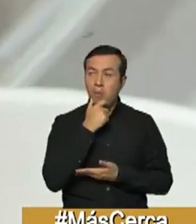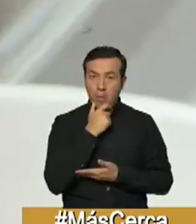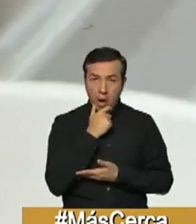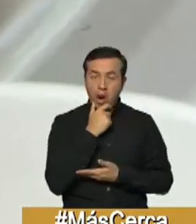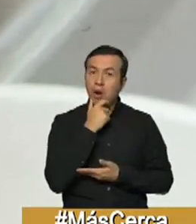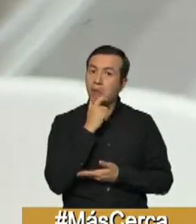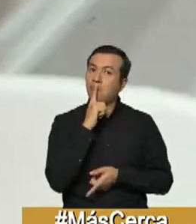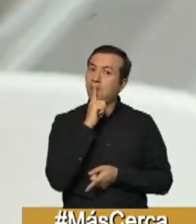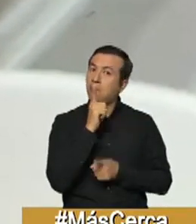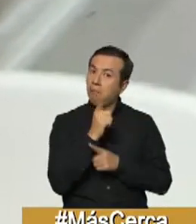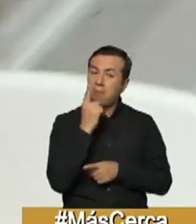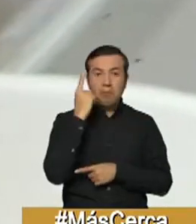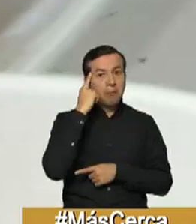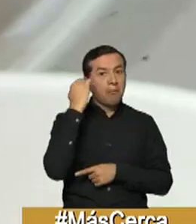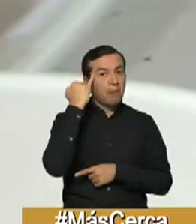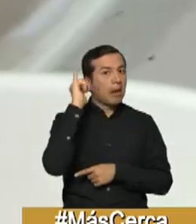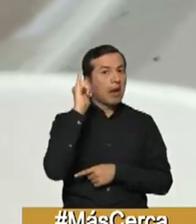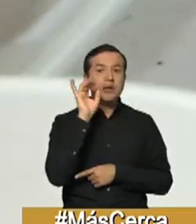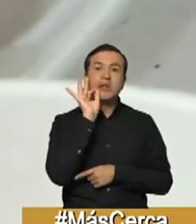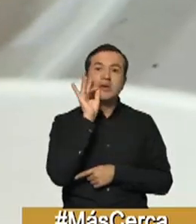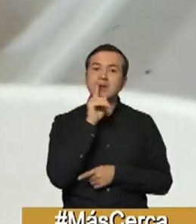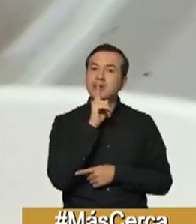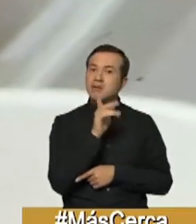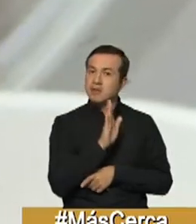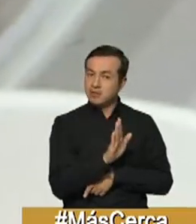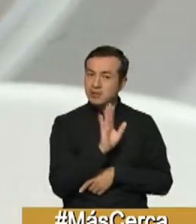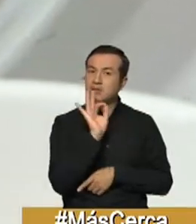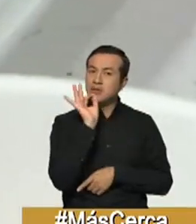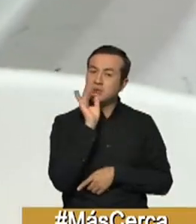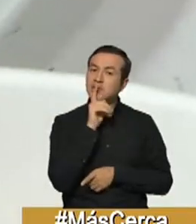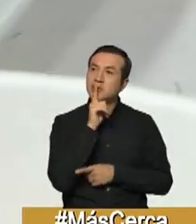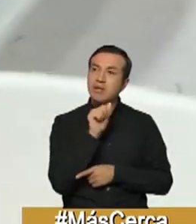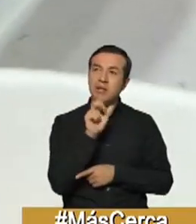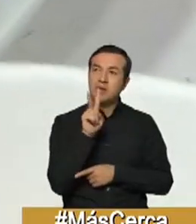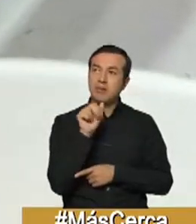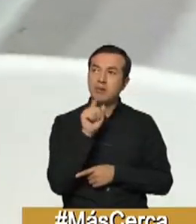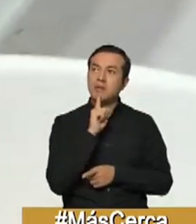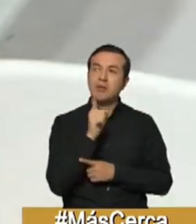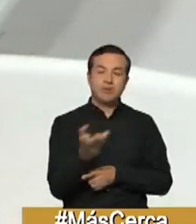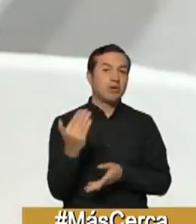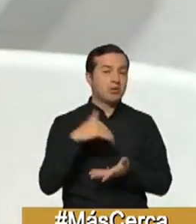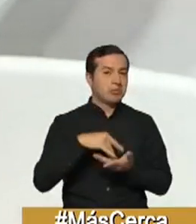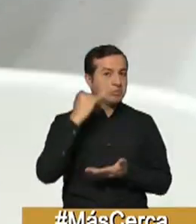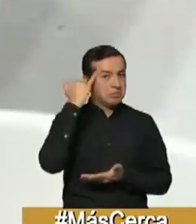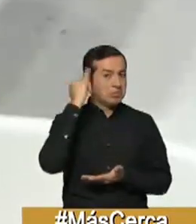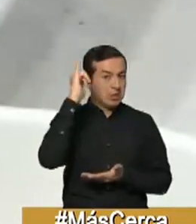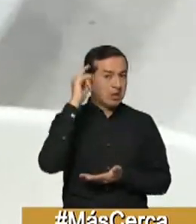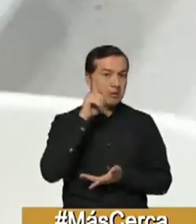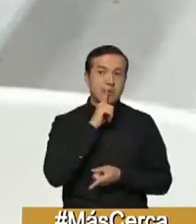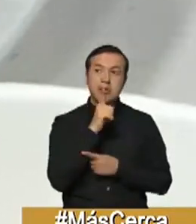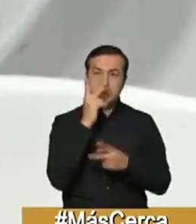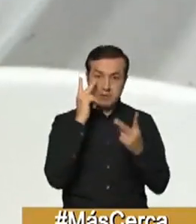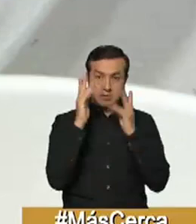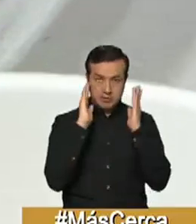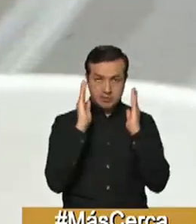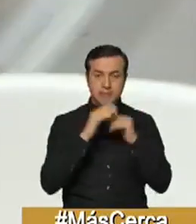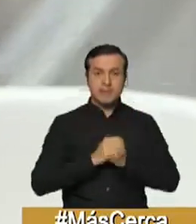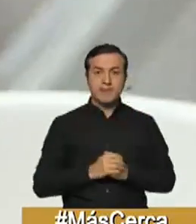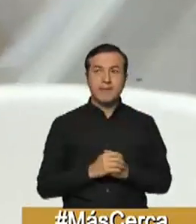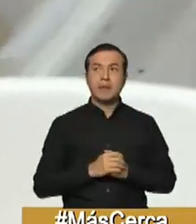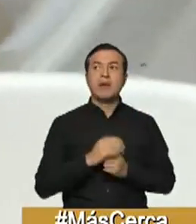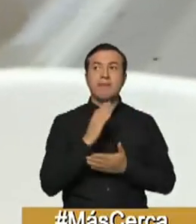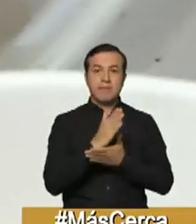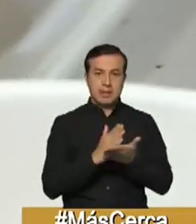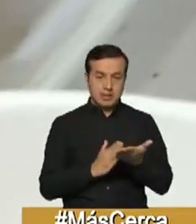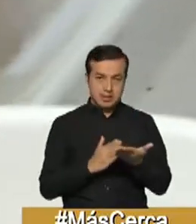No se me hubiese ocurrido eso. Claro, y es súper rico. De verdad. Sí. A ver, otra vez la receta. Yo me imagino que en casa tienen que estar pendientes. A ver, claro, ¿qué es lo que hay que usar? Medio